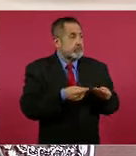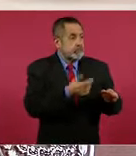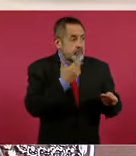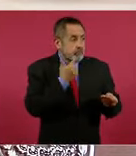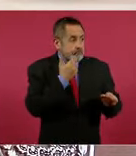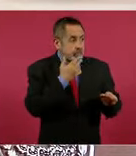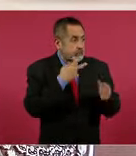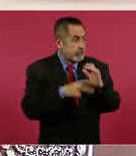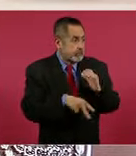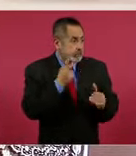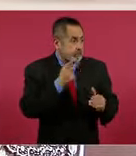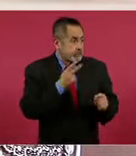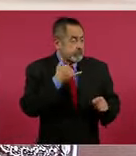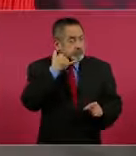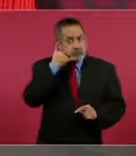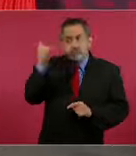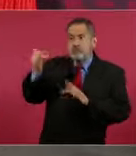se va a hacer